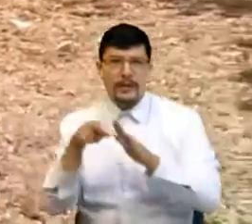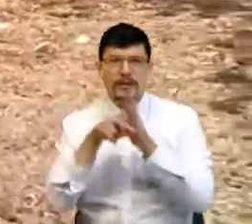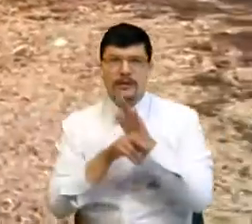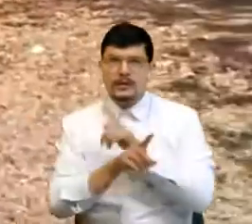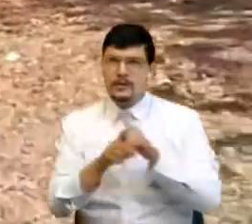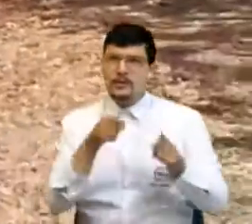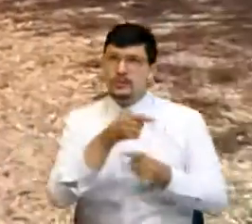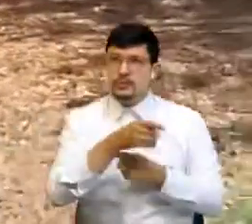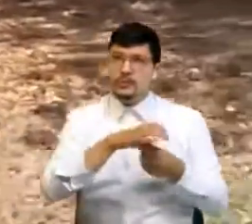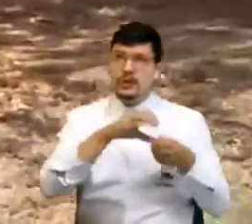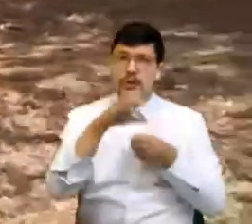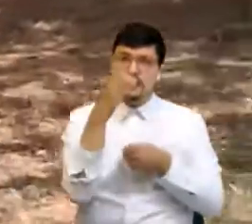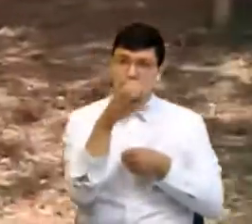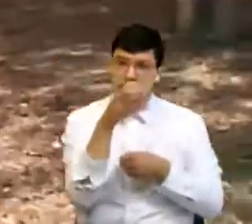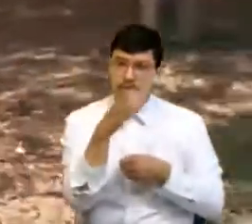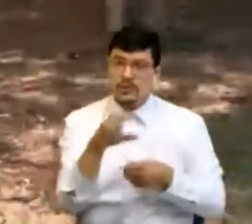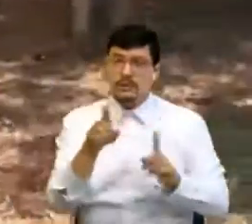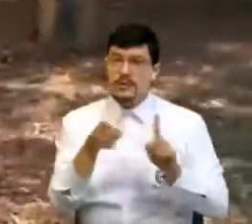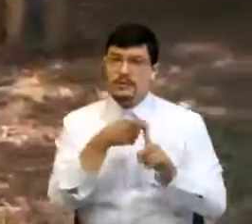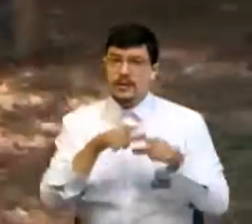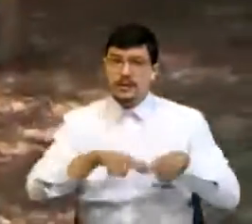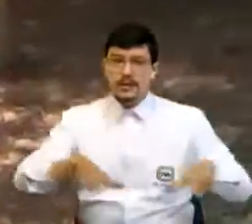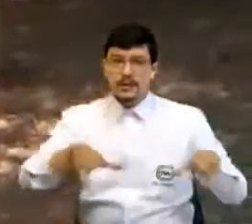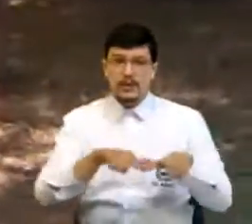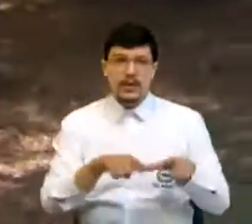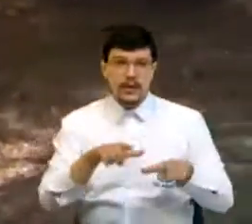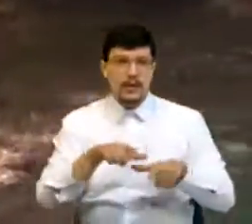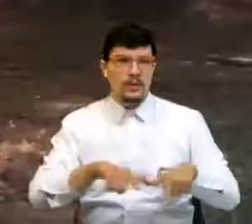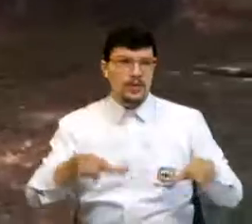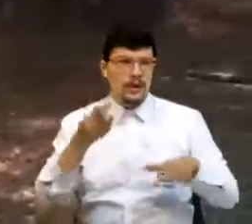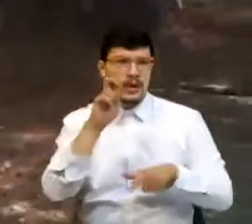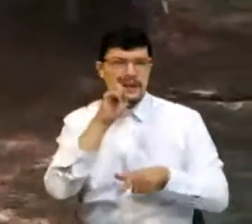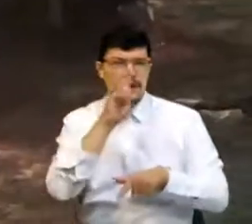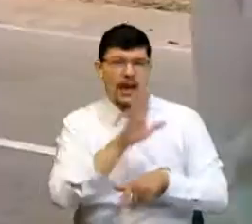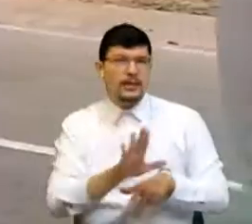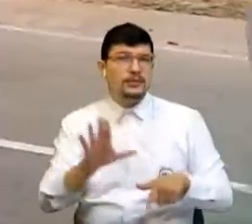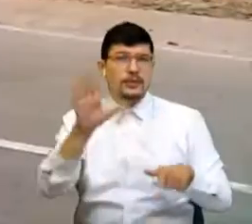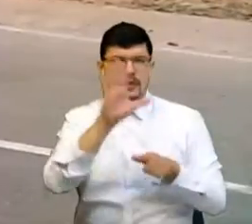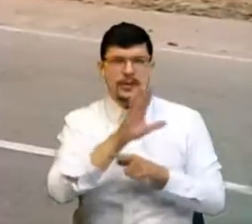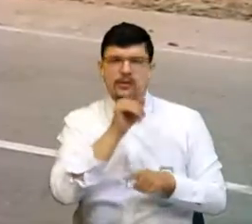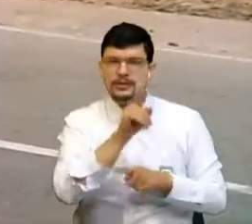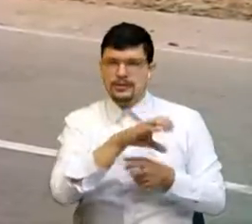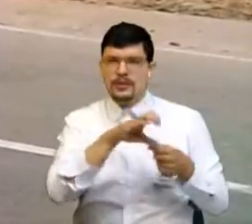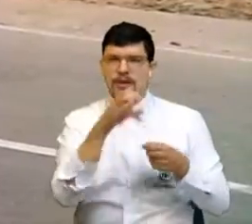de Santander se mantiene entre los primeros lugares a nivel nacional con mayor número de accidentes de tránsito.